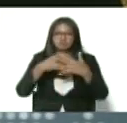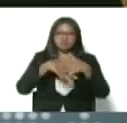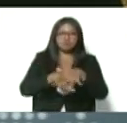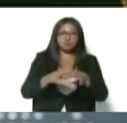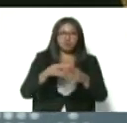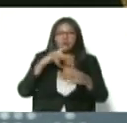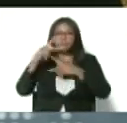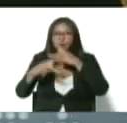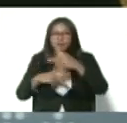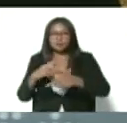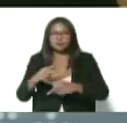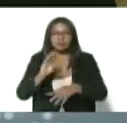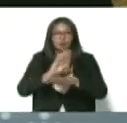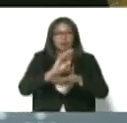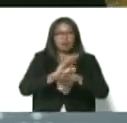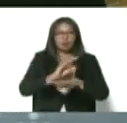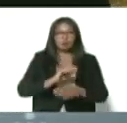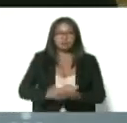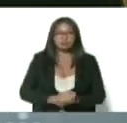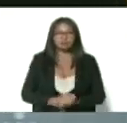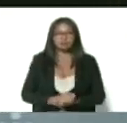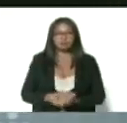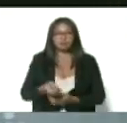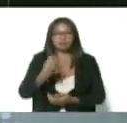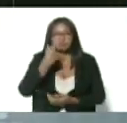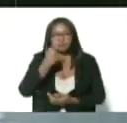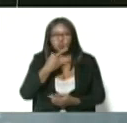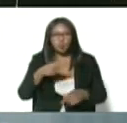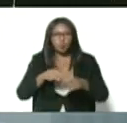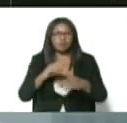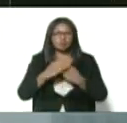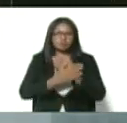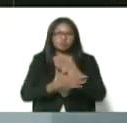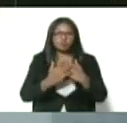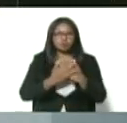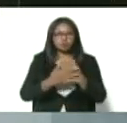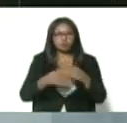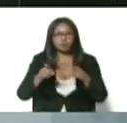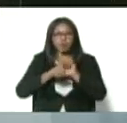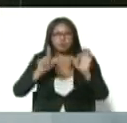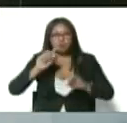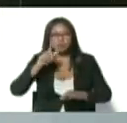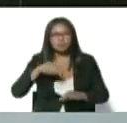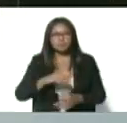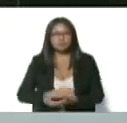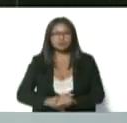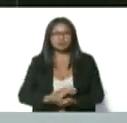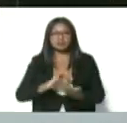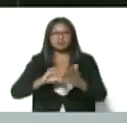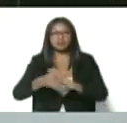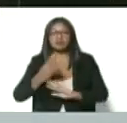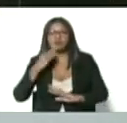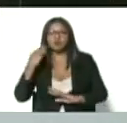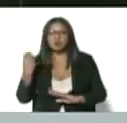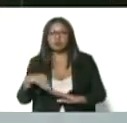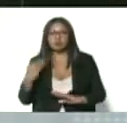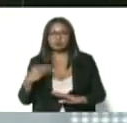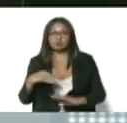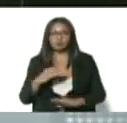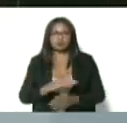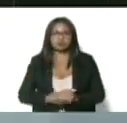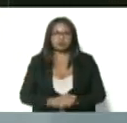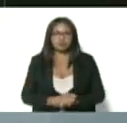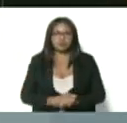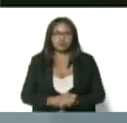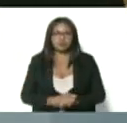de prevención de tratamiento de sanación de las adicciones con la juventud vamos a